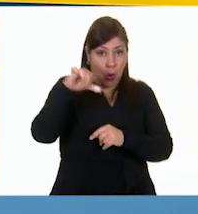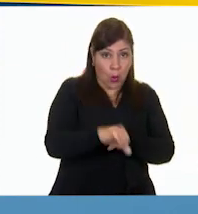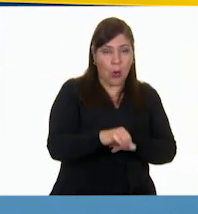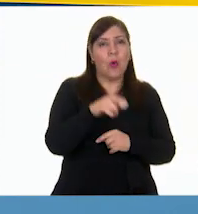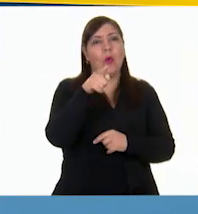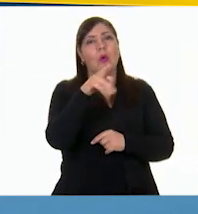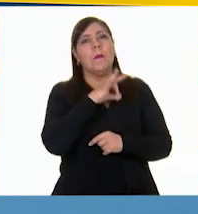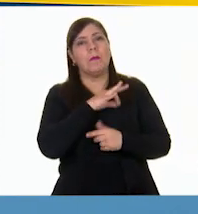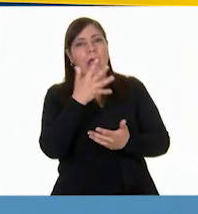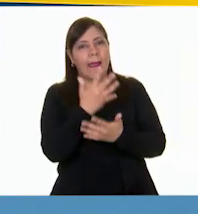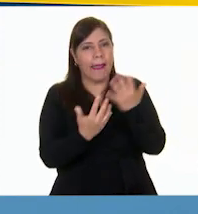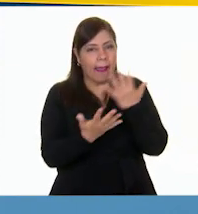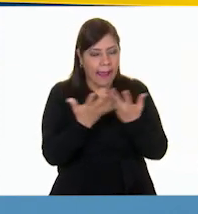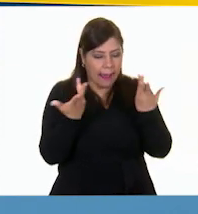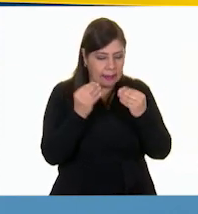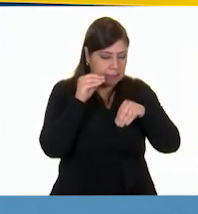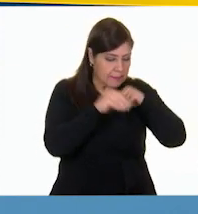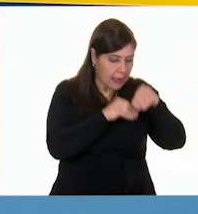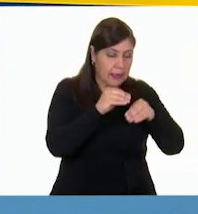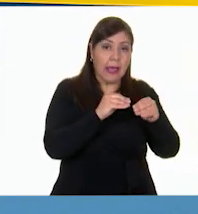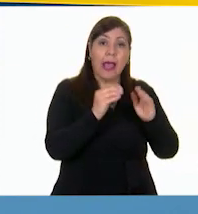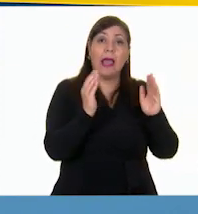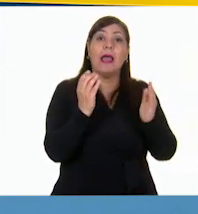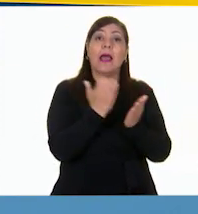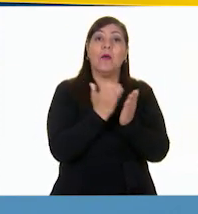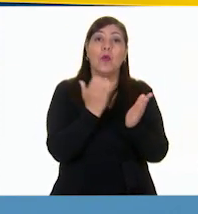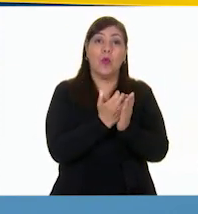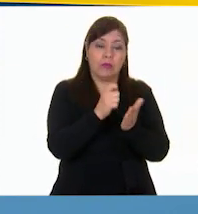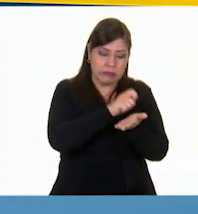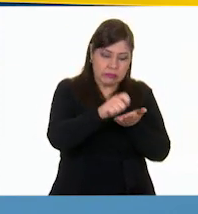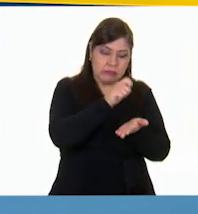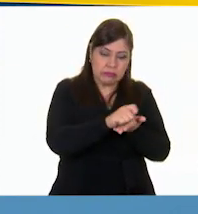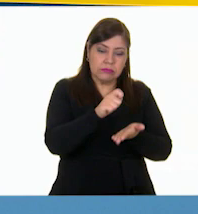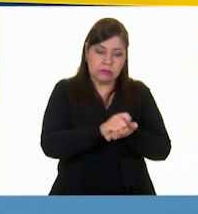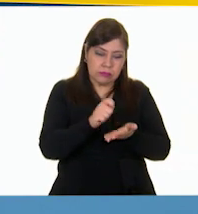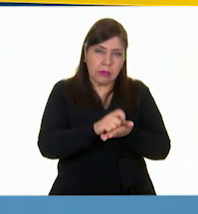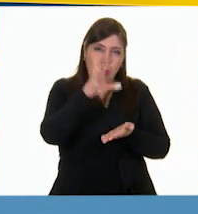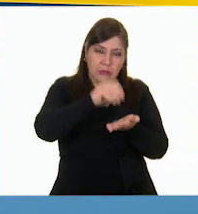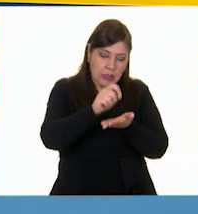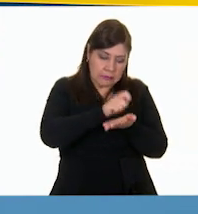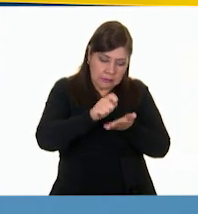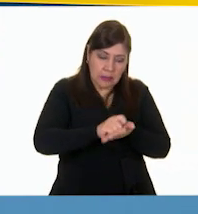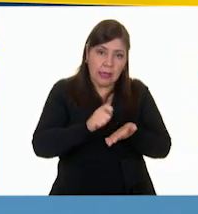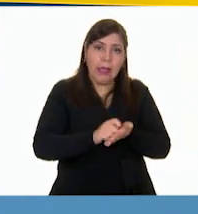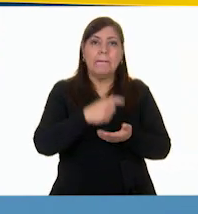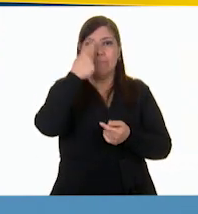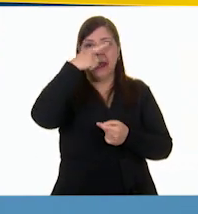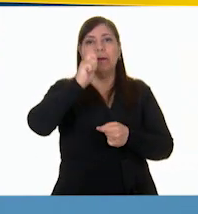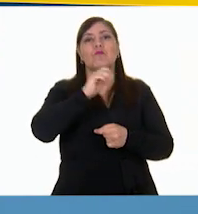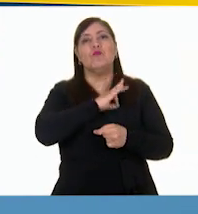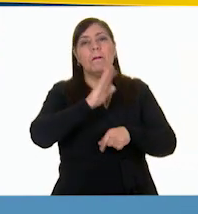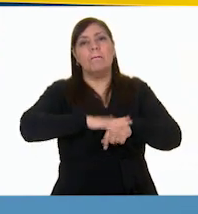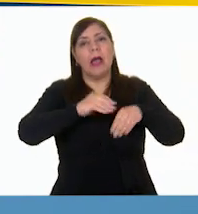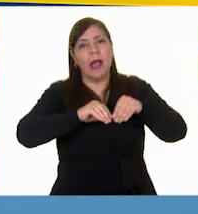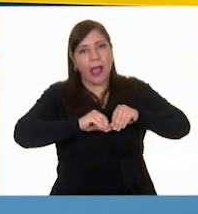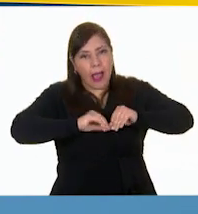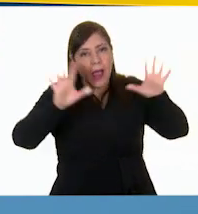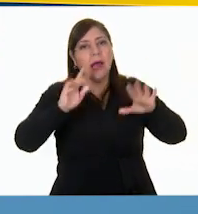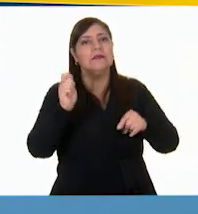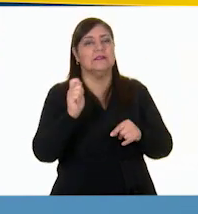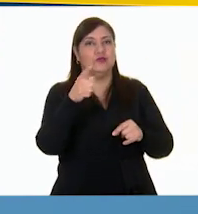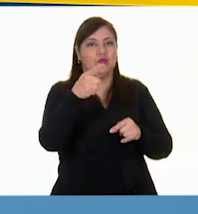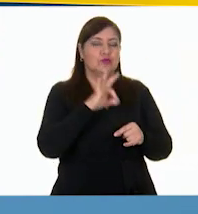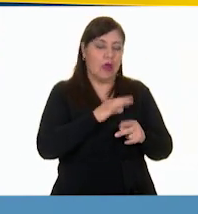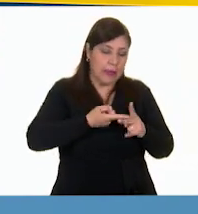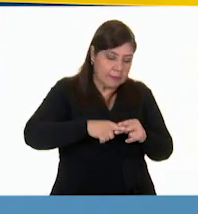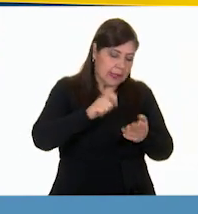puedan realizarlos en sus cuadernos y con esto tengan claridad, sobre todo antes de empezar a redactar ya propiamente su carta